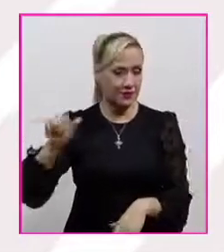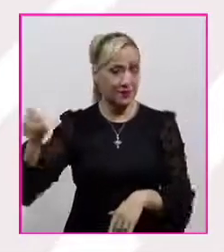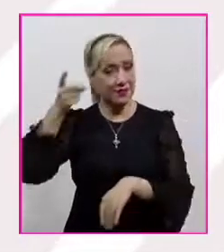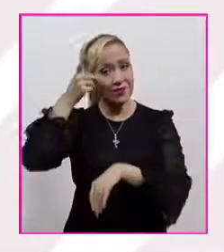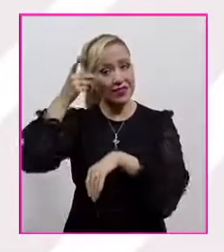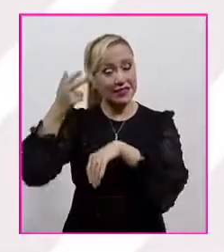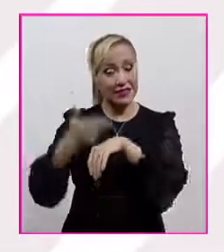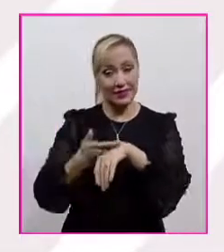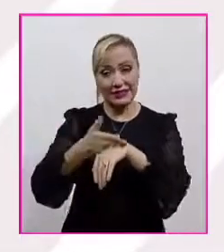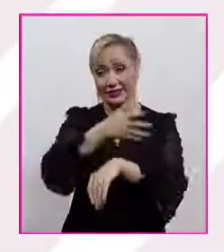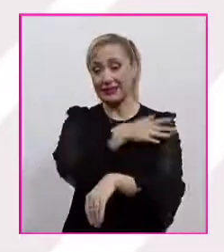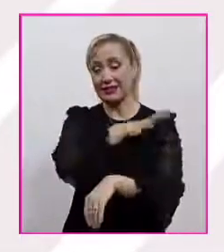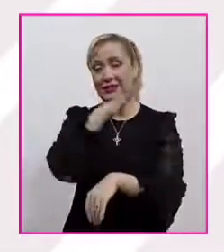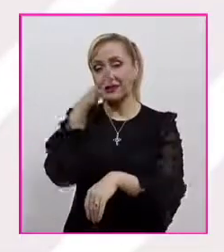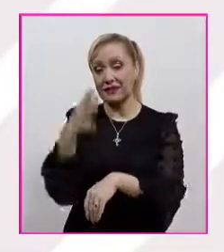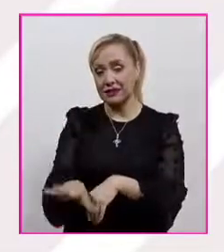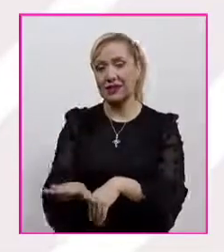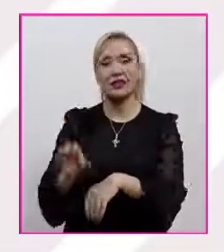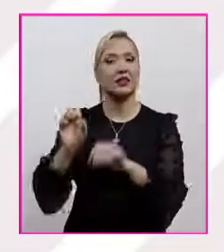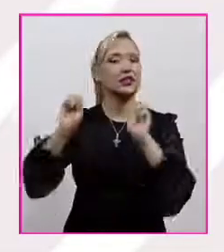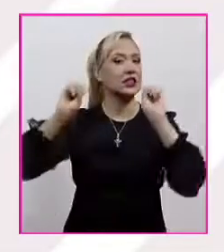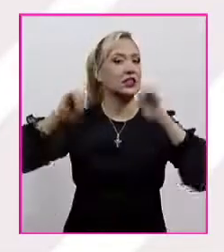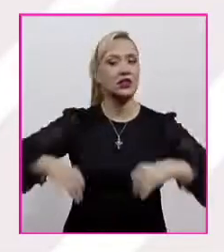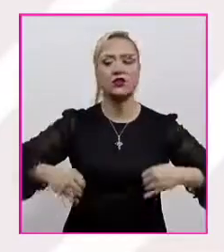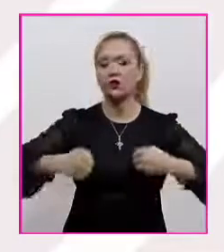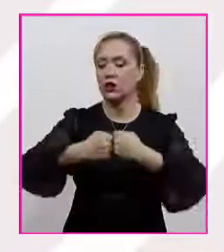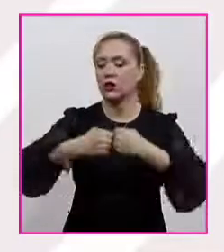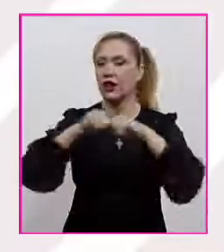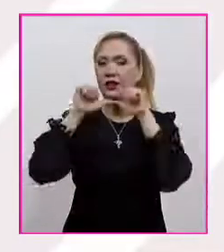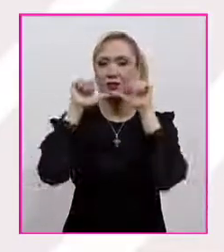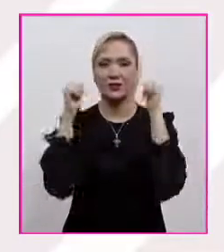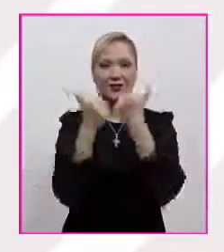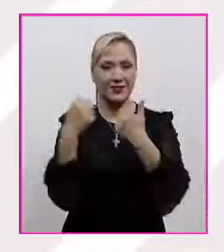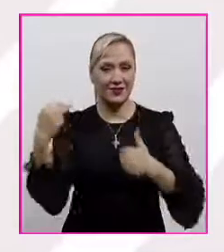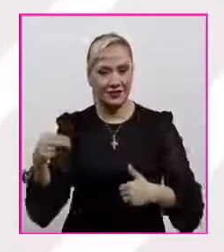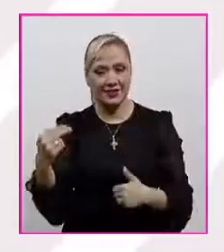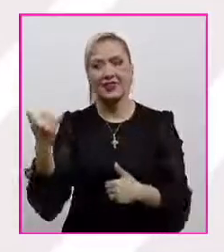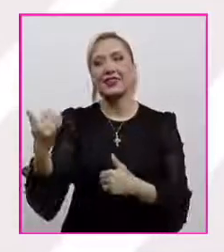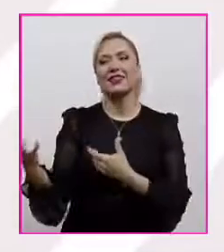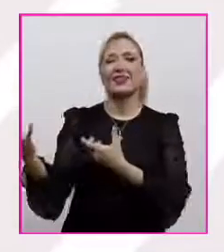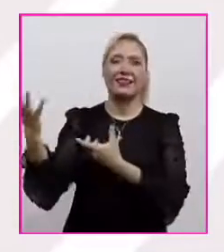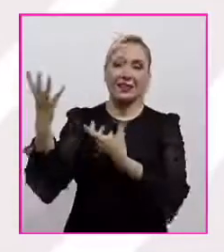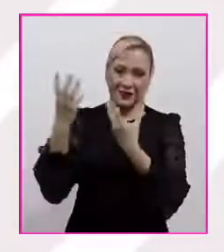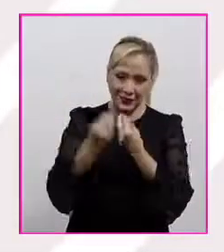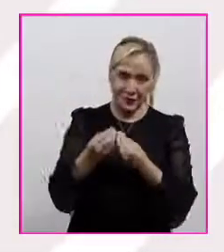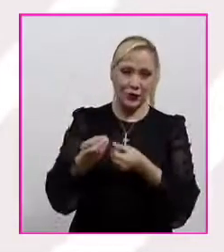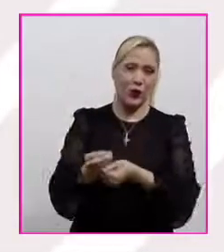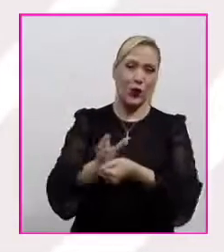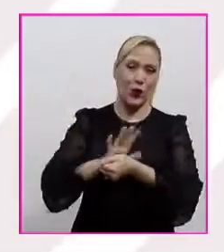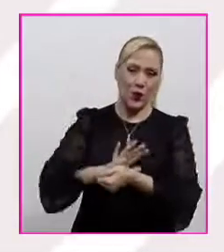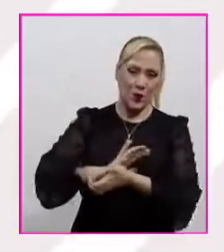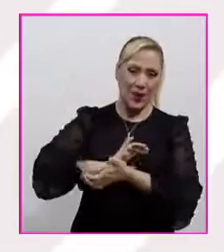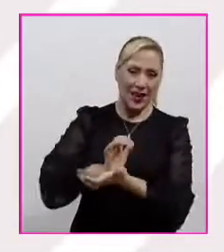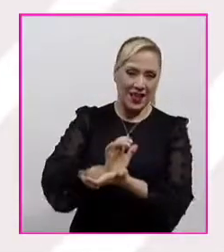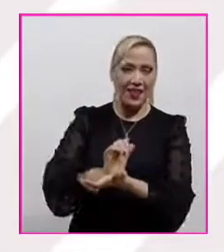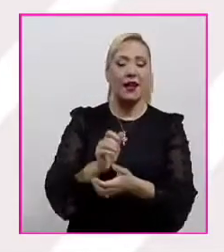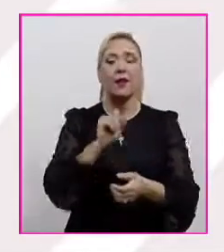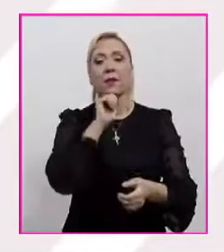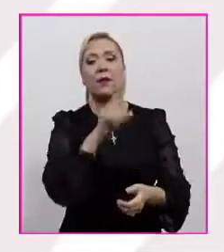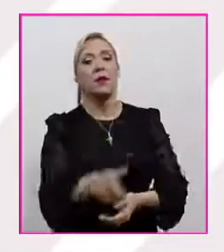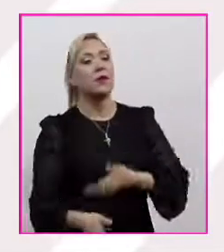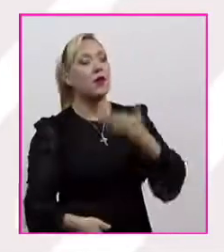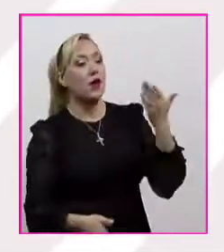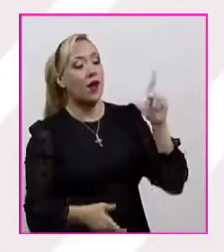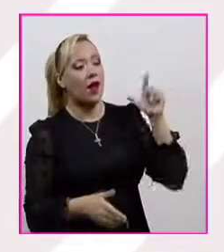además es asambleísta de COPRED, y a quien me da muchísimo gusto recibir, y a Laura Trejo, directora de Asistencia y Orientación para la